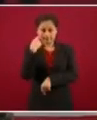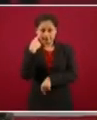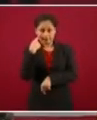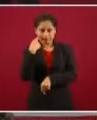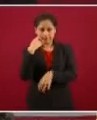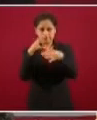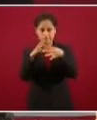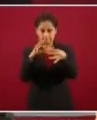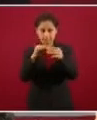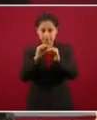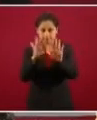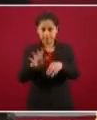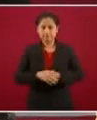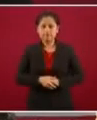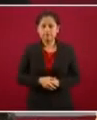parar.